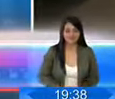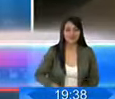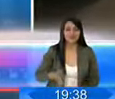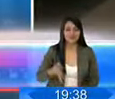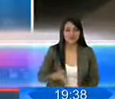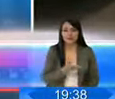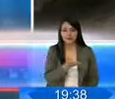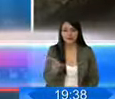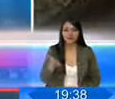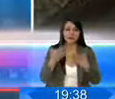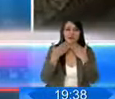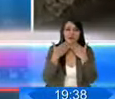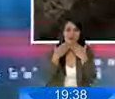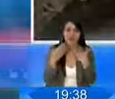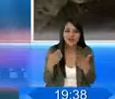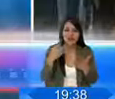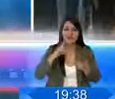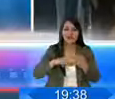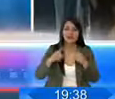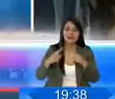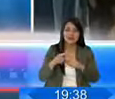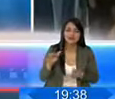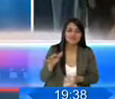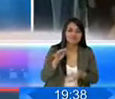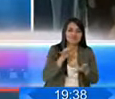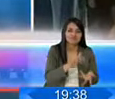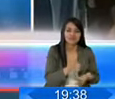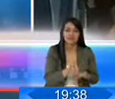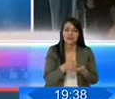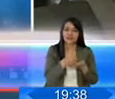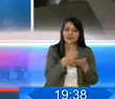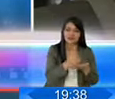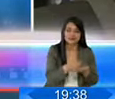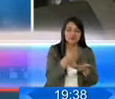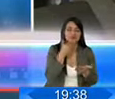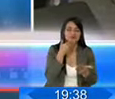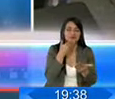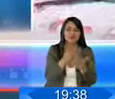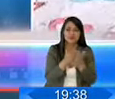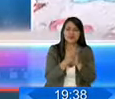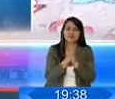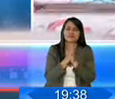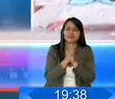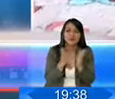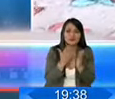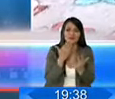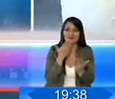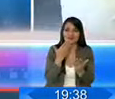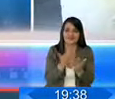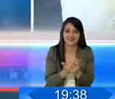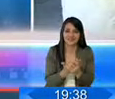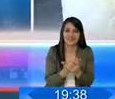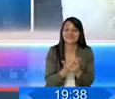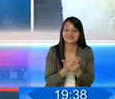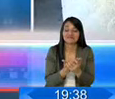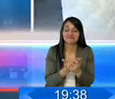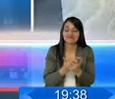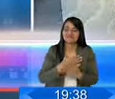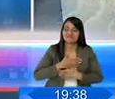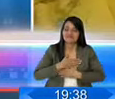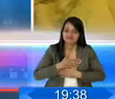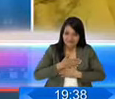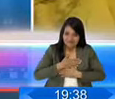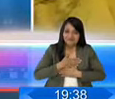gran corazón de nuestros amigos televidentes y lectores. Muchas, muchas gracias. Además, nos sentimos complacidas